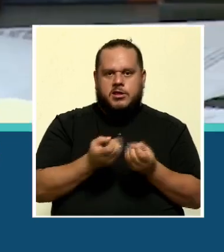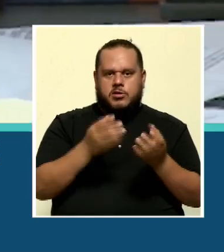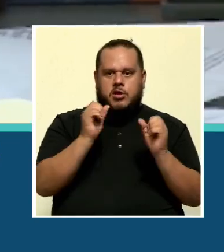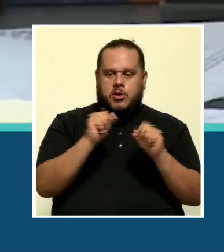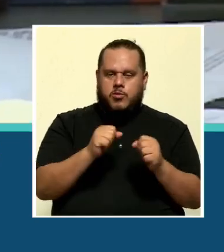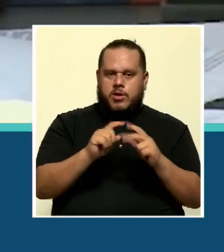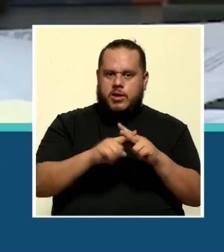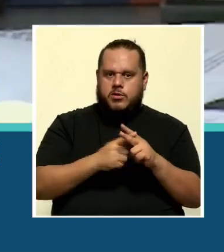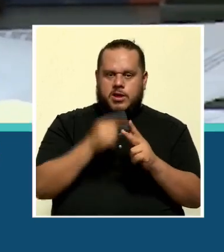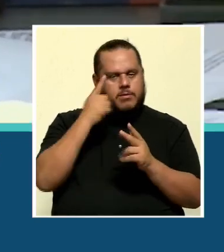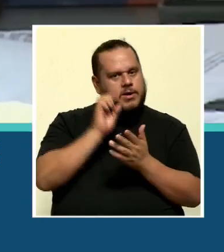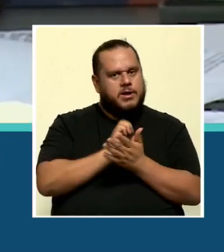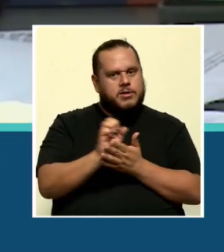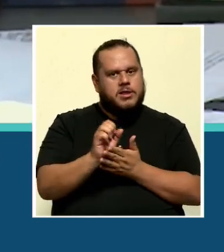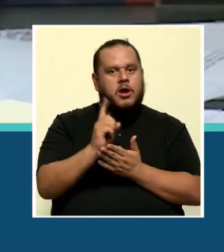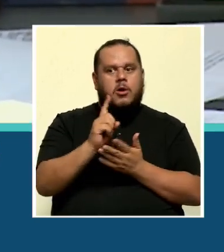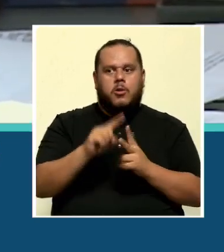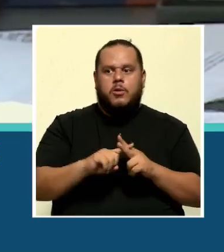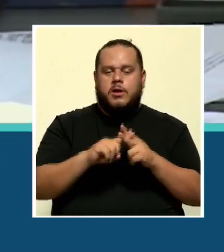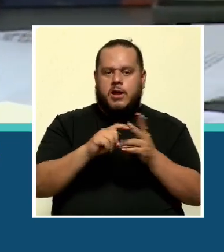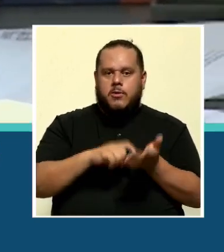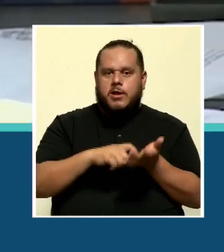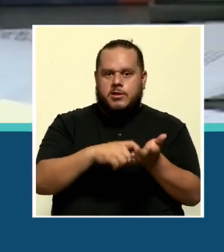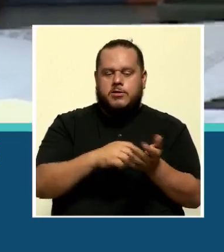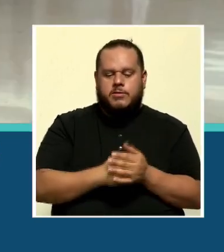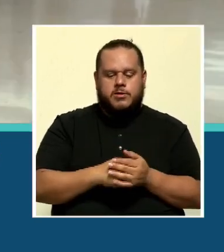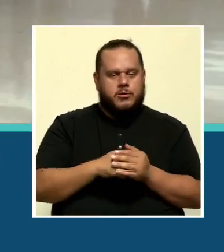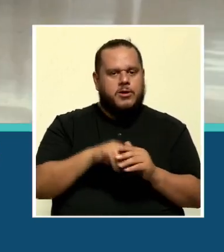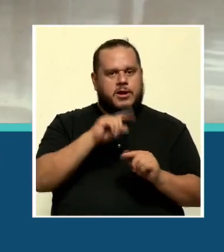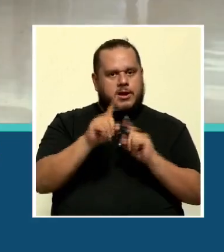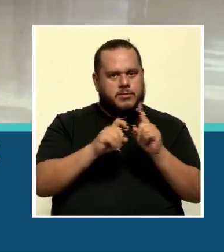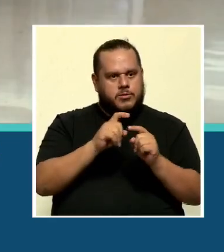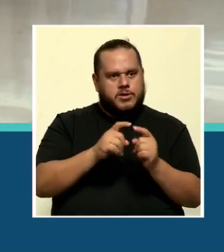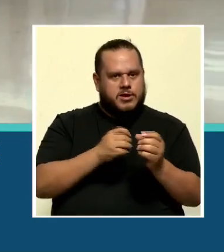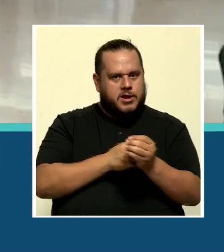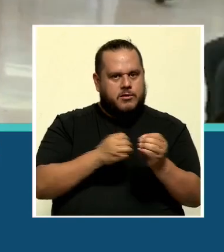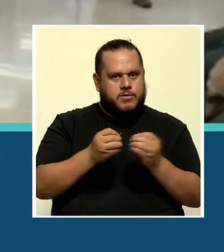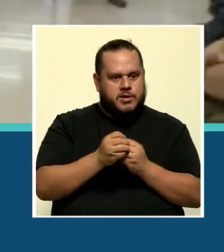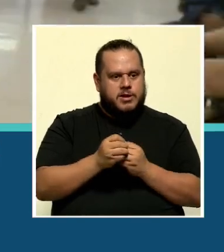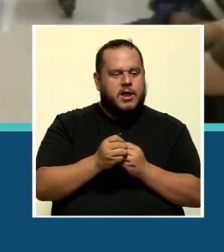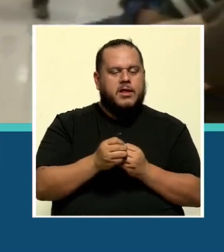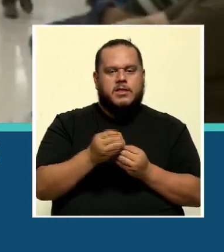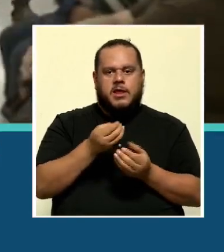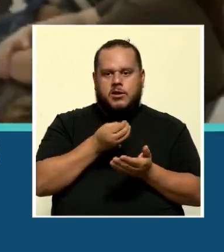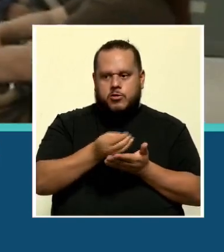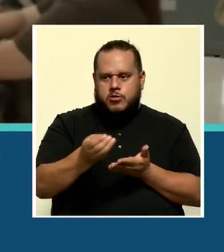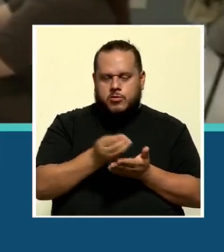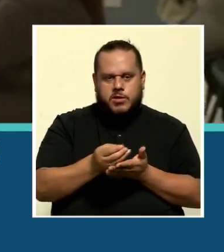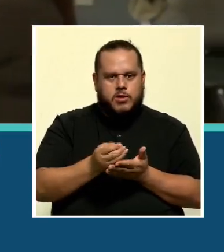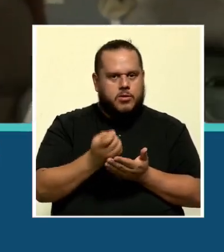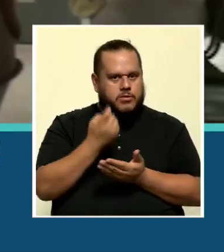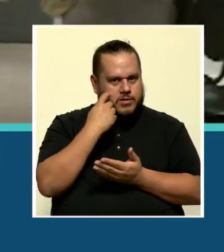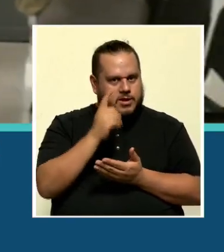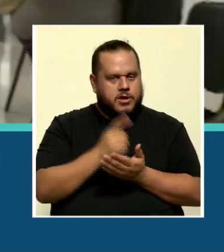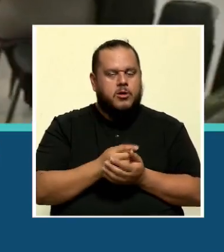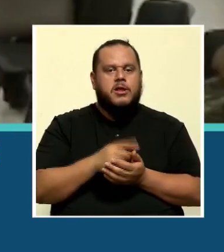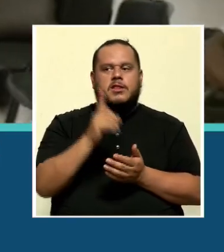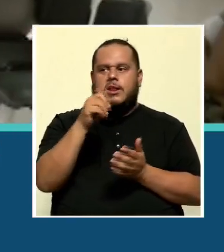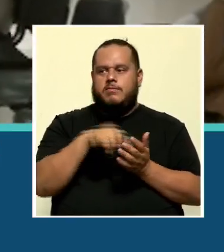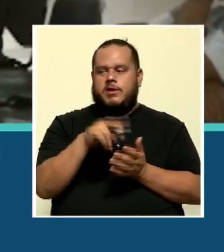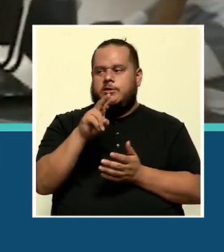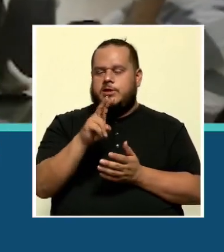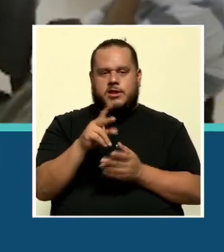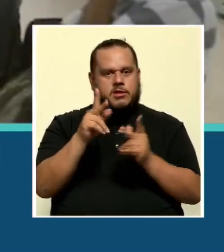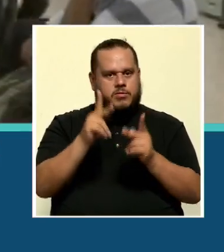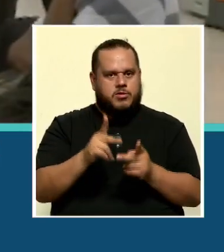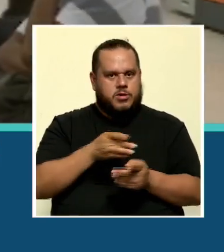para evitar un sobreendeudamiento. Según la encuesta de la Oficina del Consumidor Financiero, de las 1.200 personas consultadas,